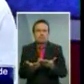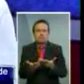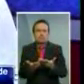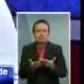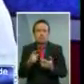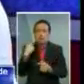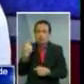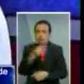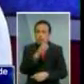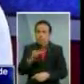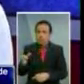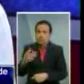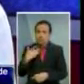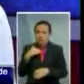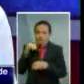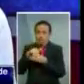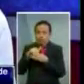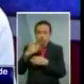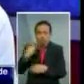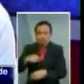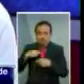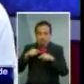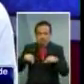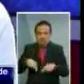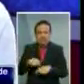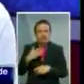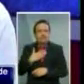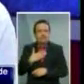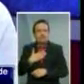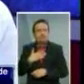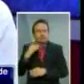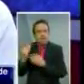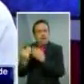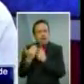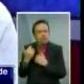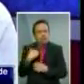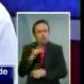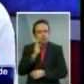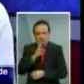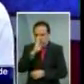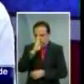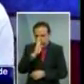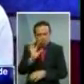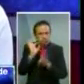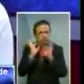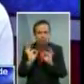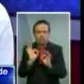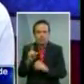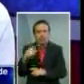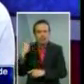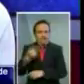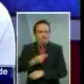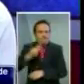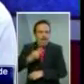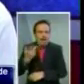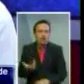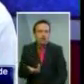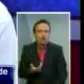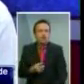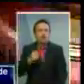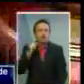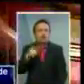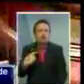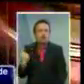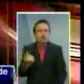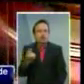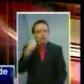la gente de mi distrito me sigue respaldando y sigue entendiendo que yo sigo mis convicciones, y eso es algo que ellos siempre me han valorado. Pero ellos creían que su